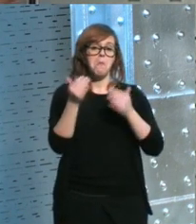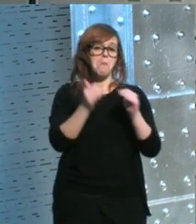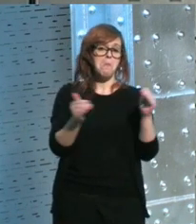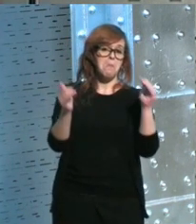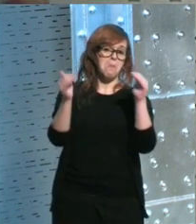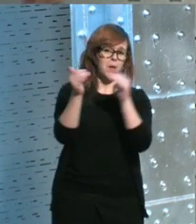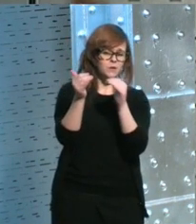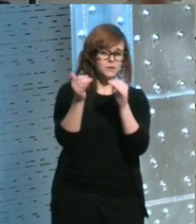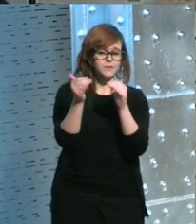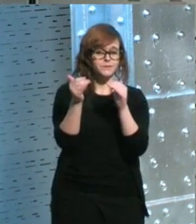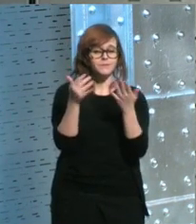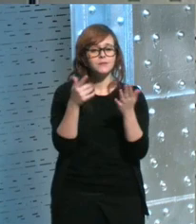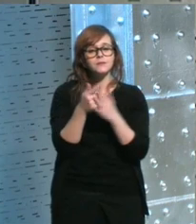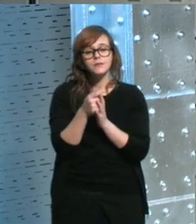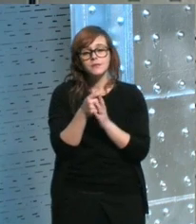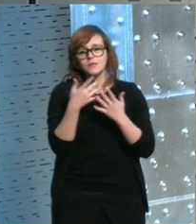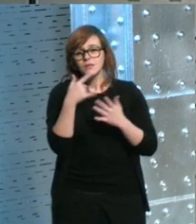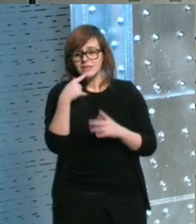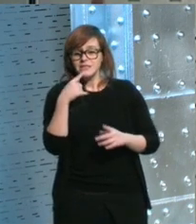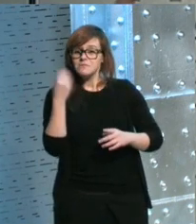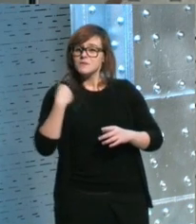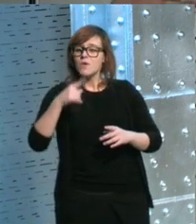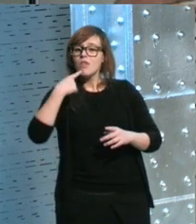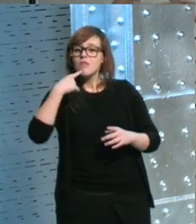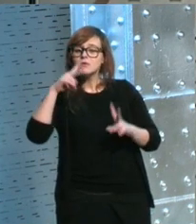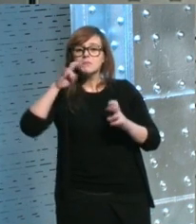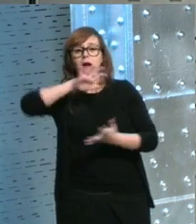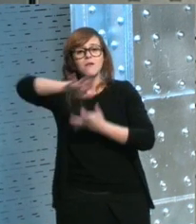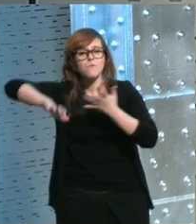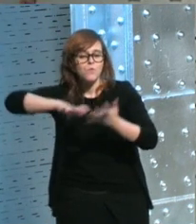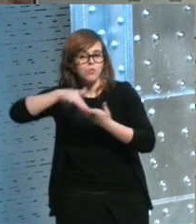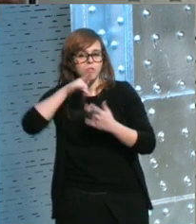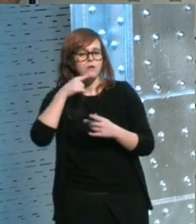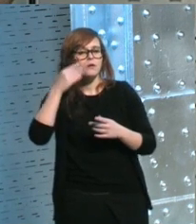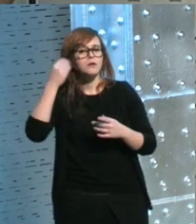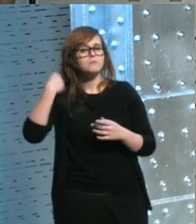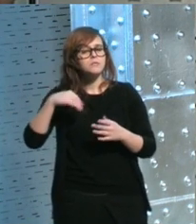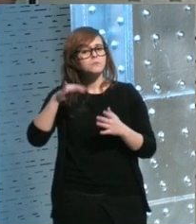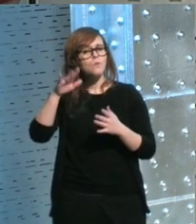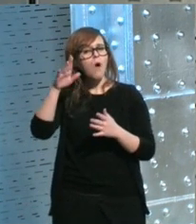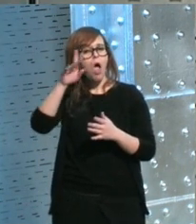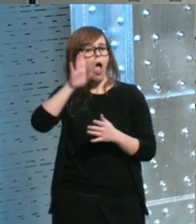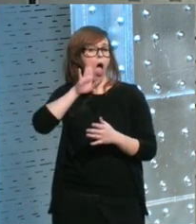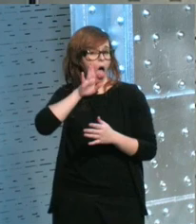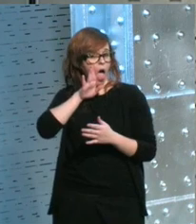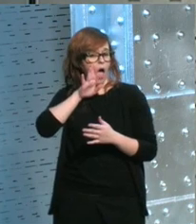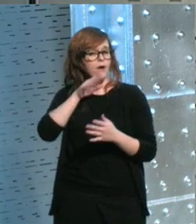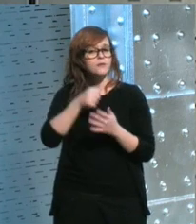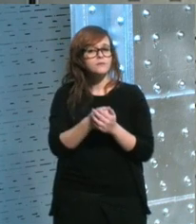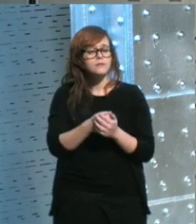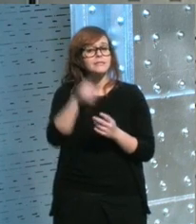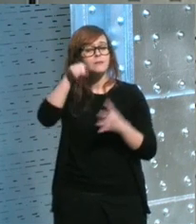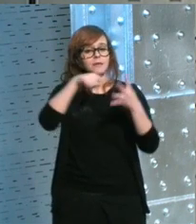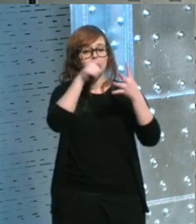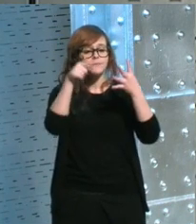Entonces, ¿qué es una revolución con relación a lo que teníamos antes con la ayuda, como lo vimos con Herman Chinnery? Y después hay